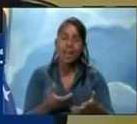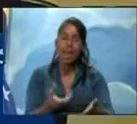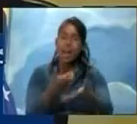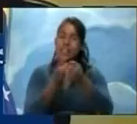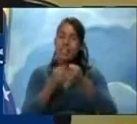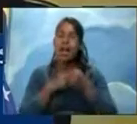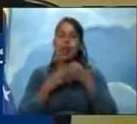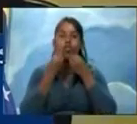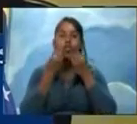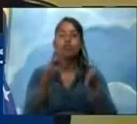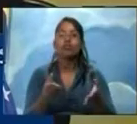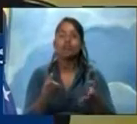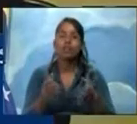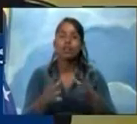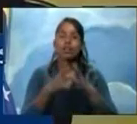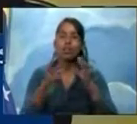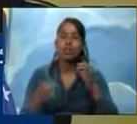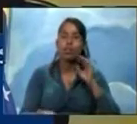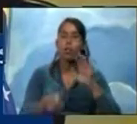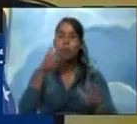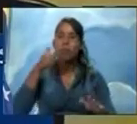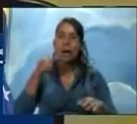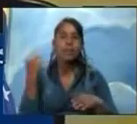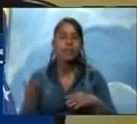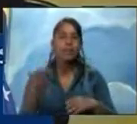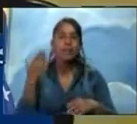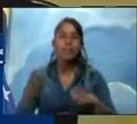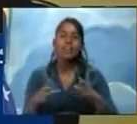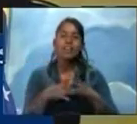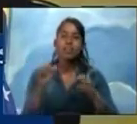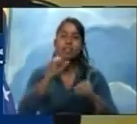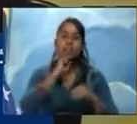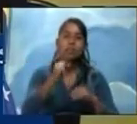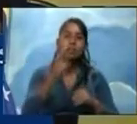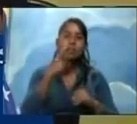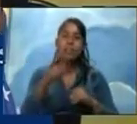a contar lo más relevante. Esto quiere